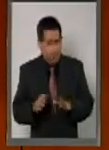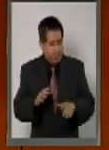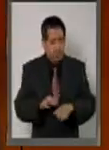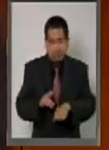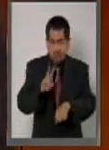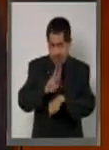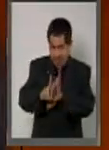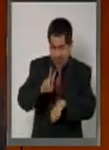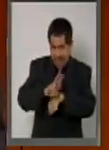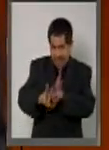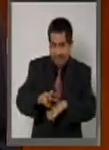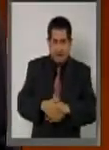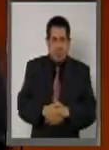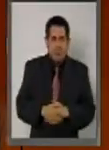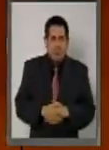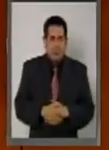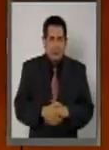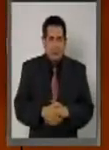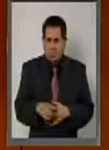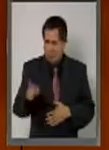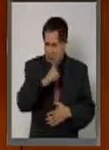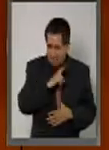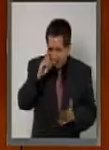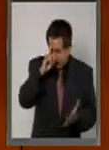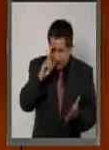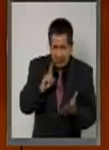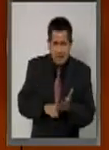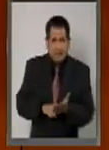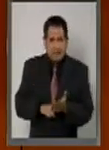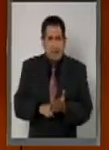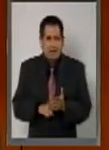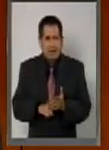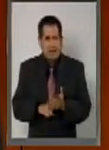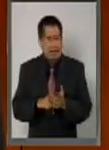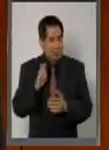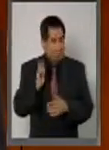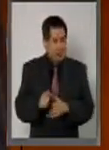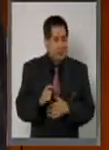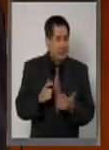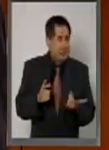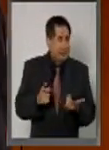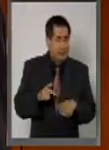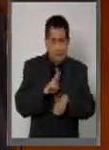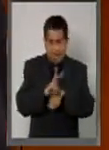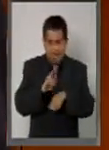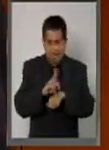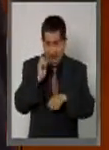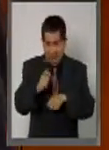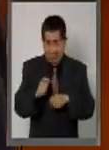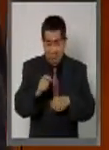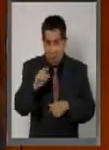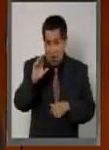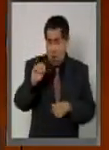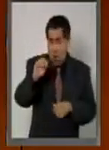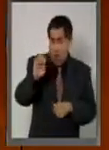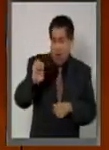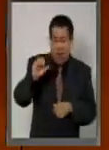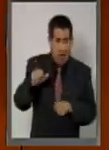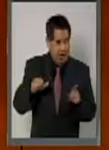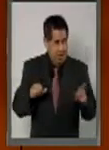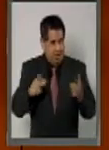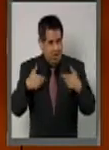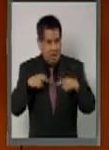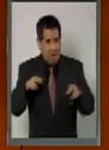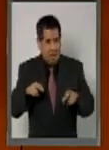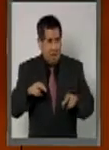Venezuela. ¿Ustedes creen que representan en la OEA al